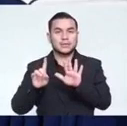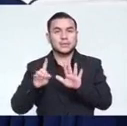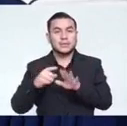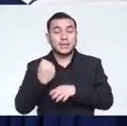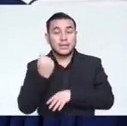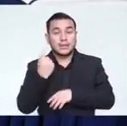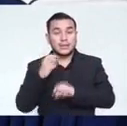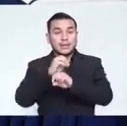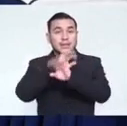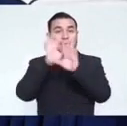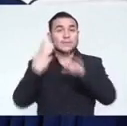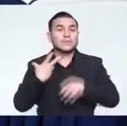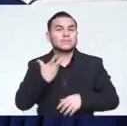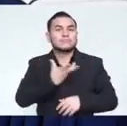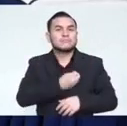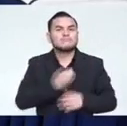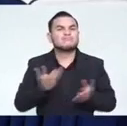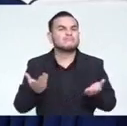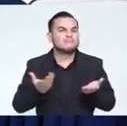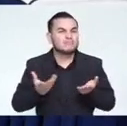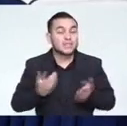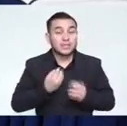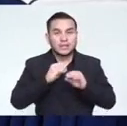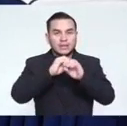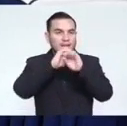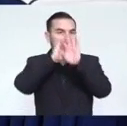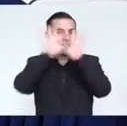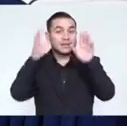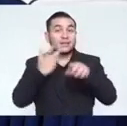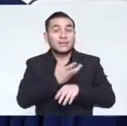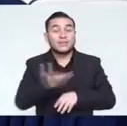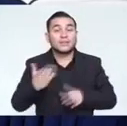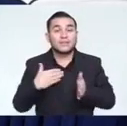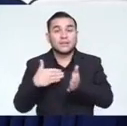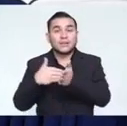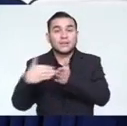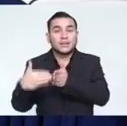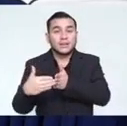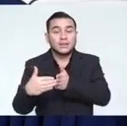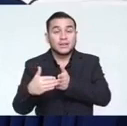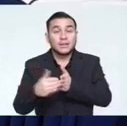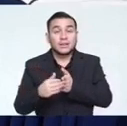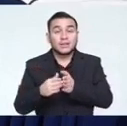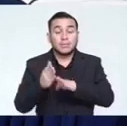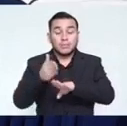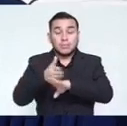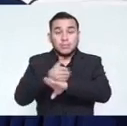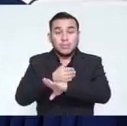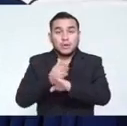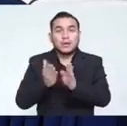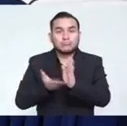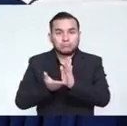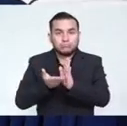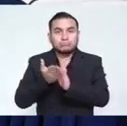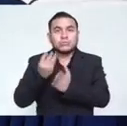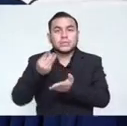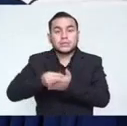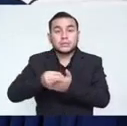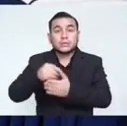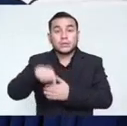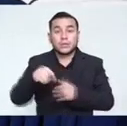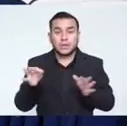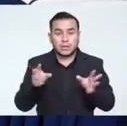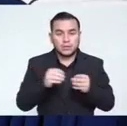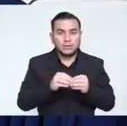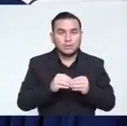o nosotros estamos claros de que vamos a comenzar a reaperturar la economía. Esta tarde hay otra reunión con toda la